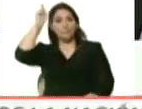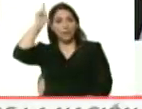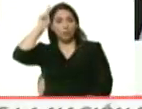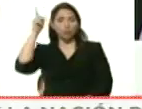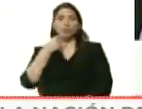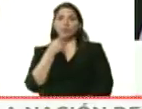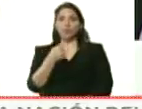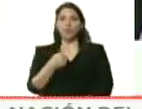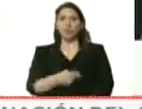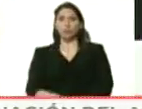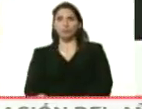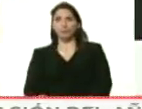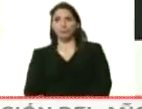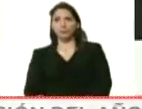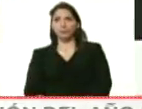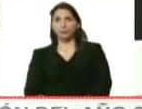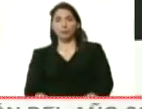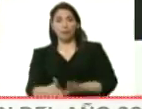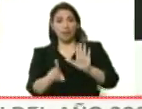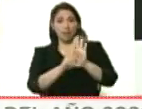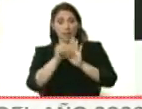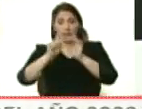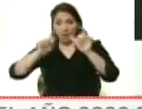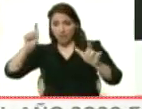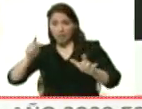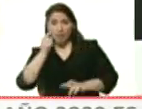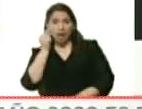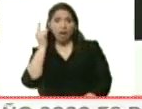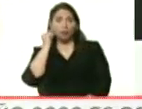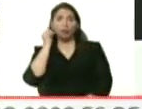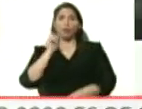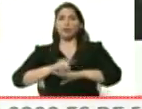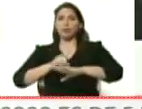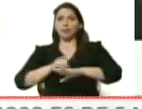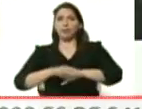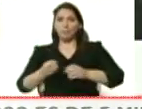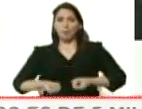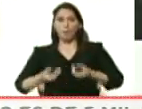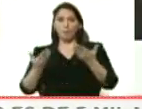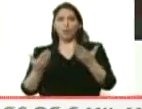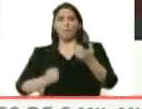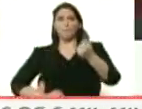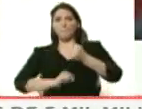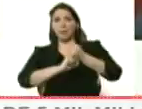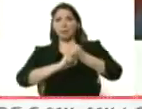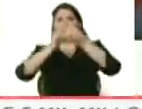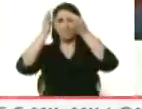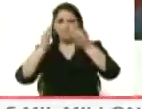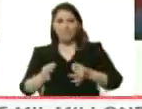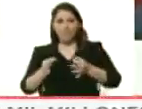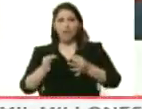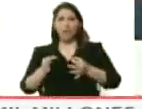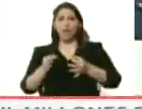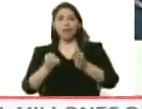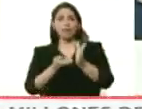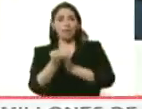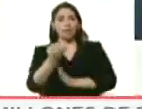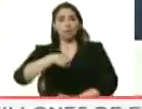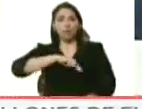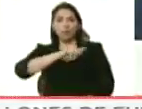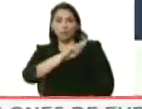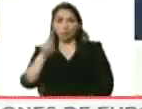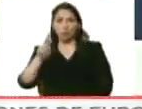siguiente: legisladores, el tiempo de dar una base fija y eterna a nuestra república